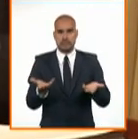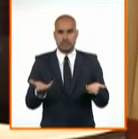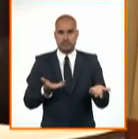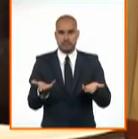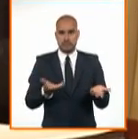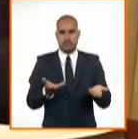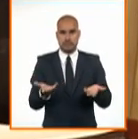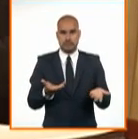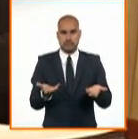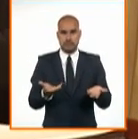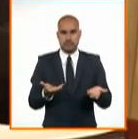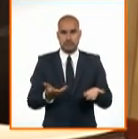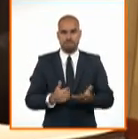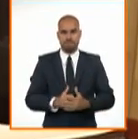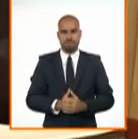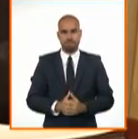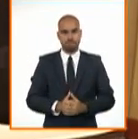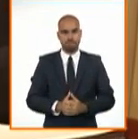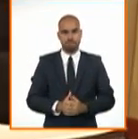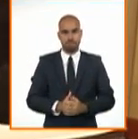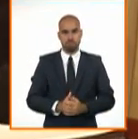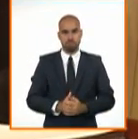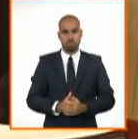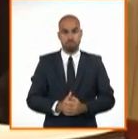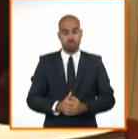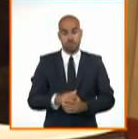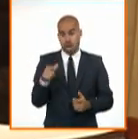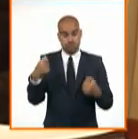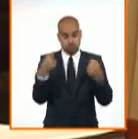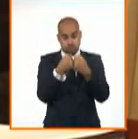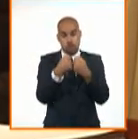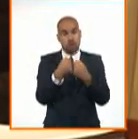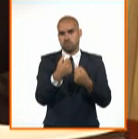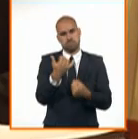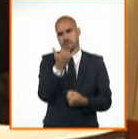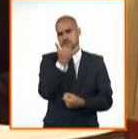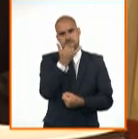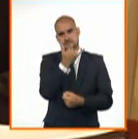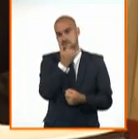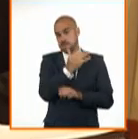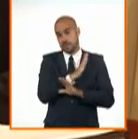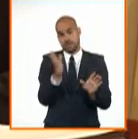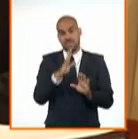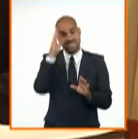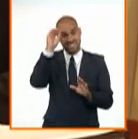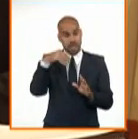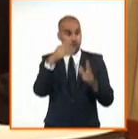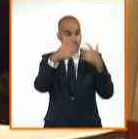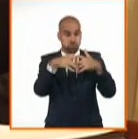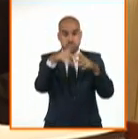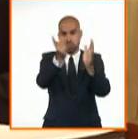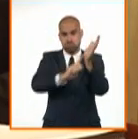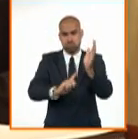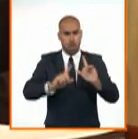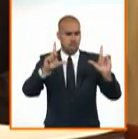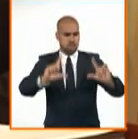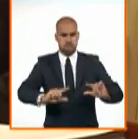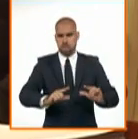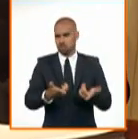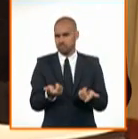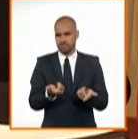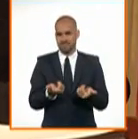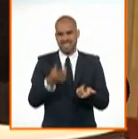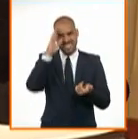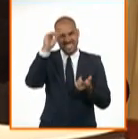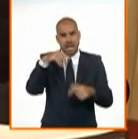esa coincidencia indudablemente tiene una afectación y provoca déficit en la generación sobre todo en los horarios